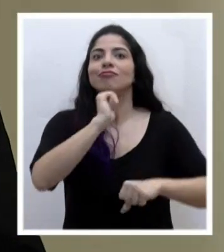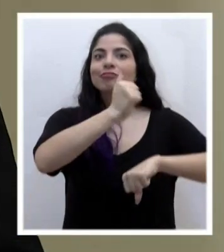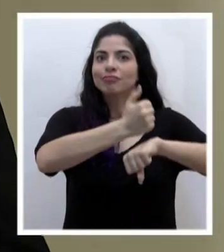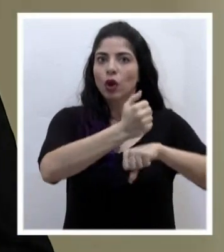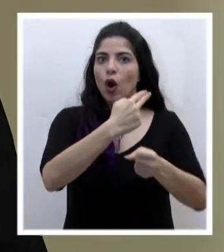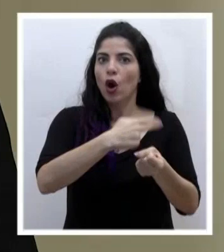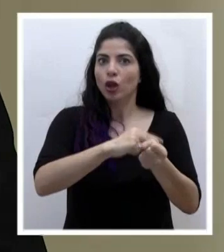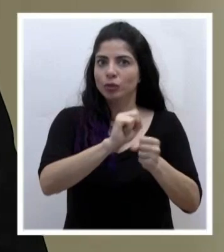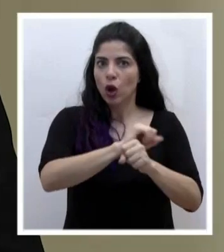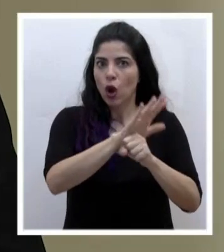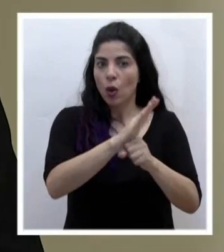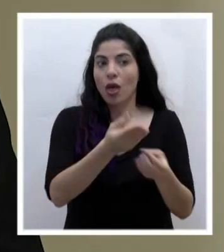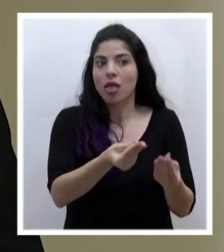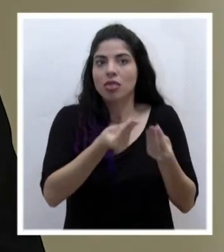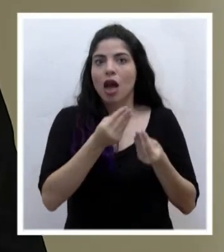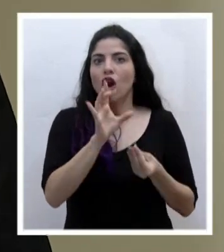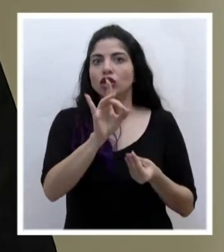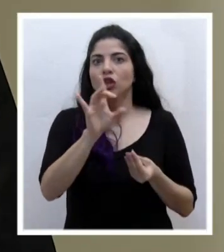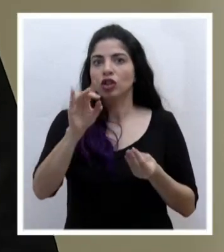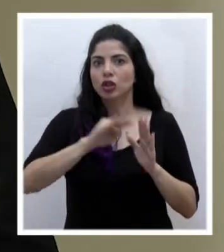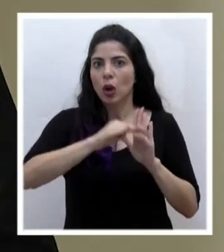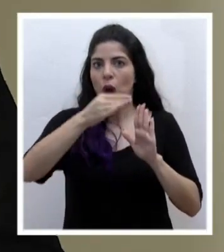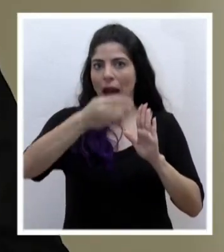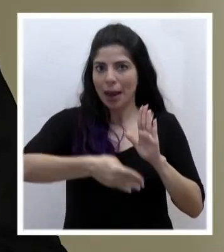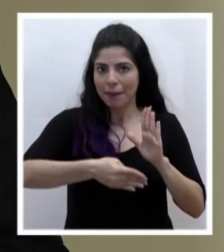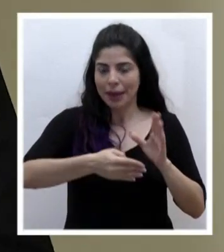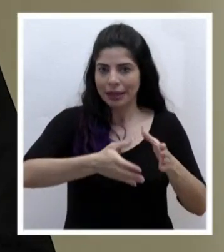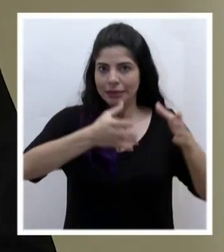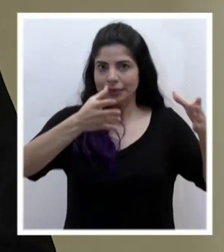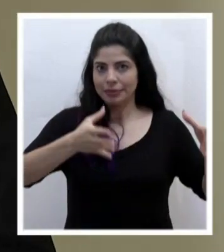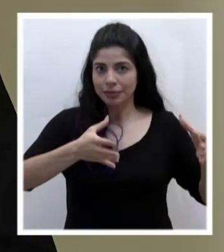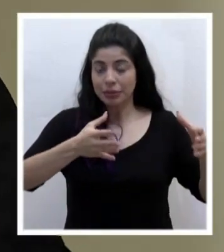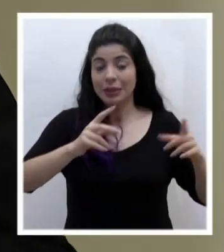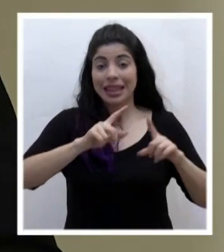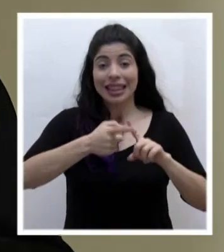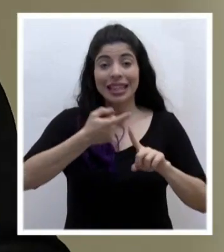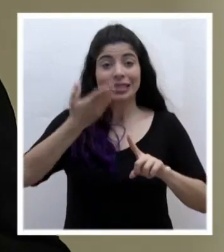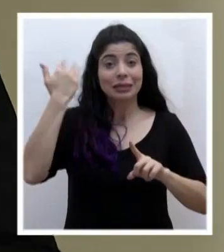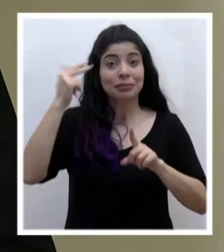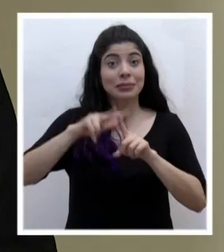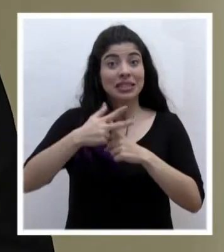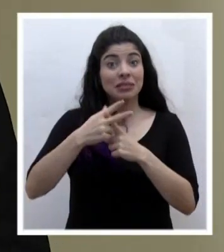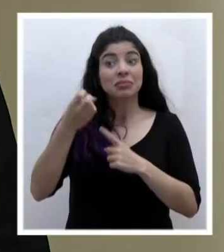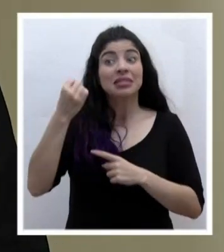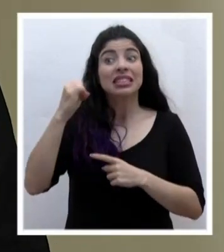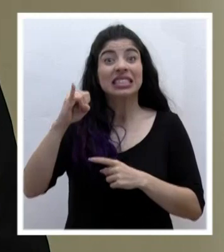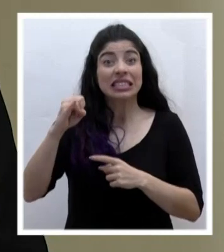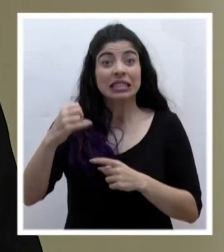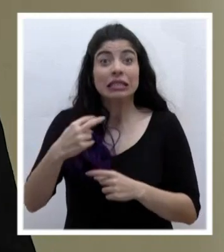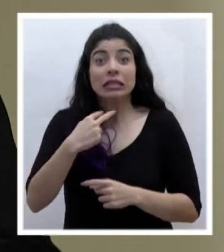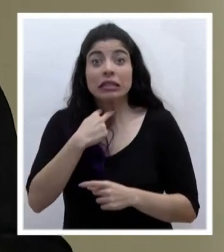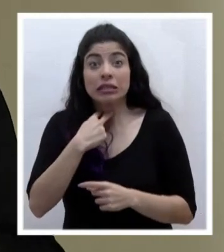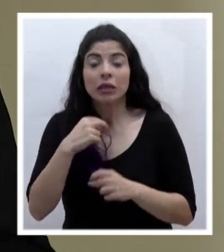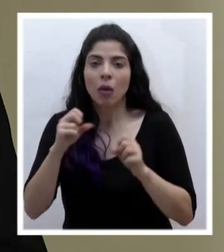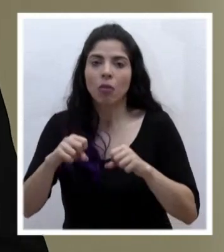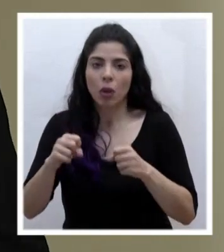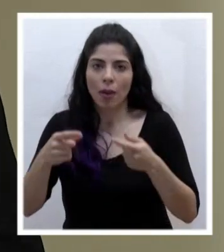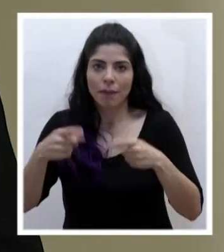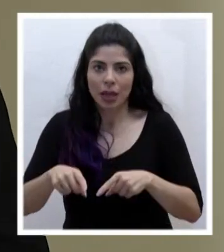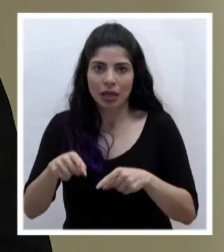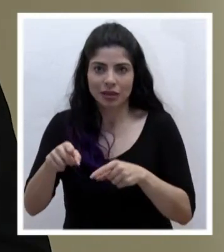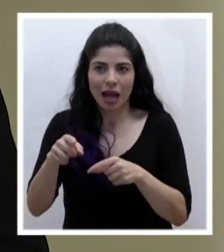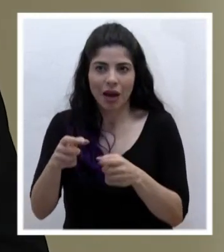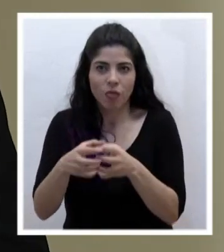que nos permitió tener 88 camas más. Hemos recalcado desde un inicio que una situación como esta se podría presentar.